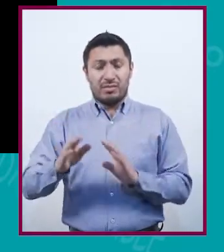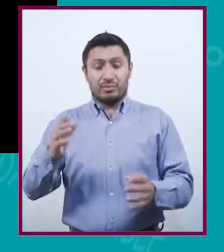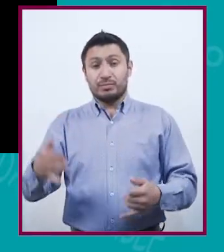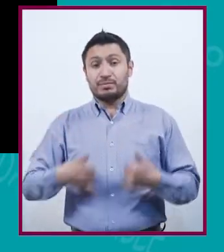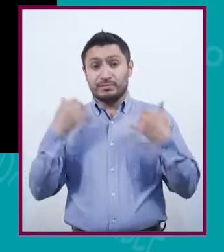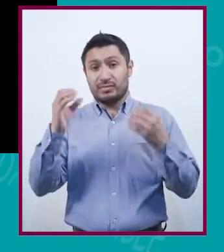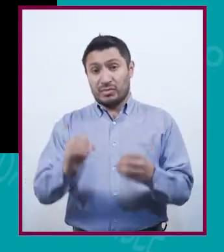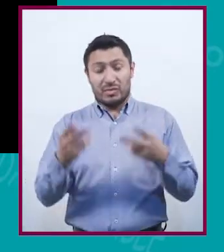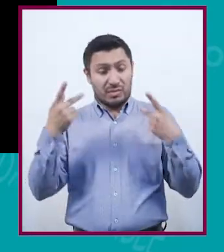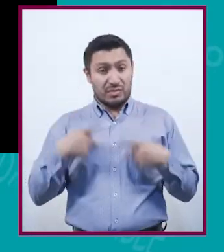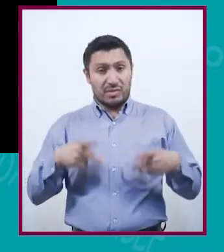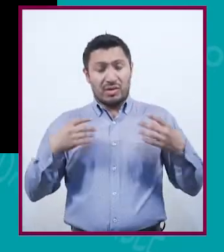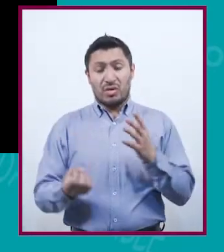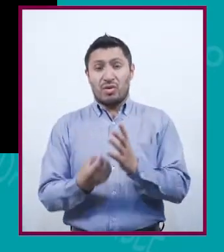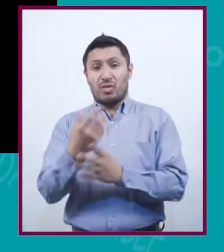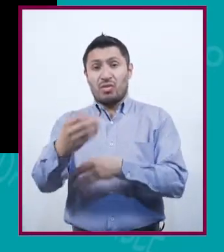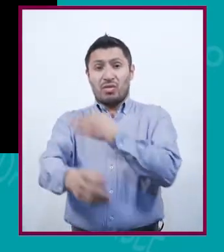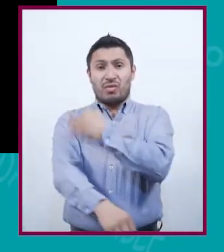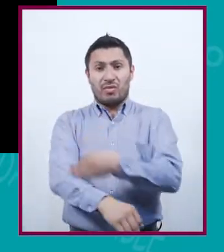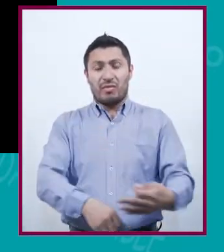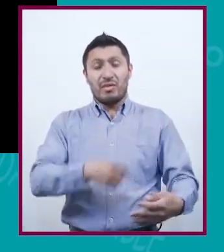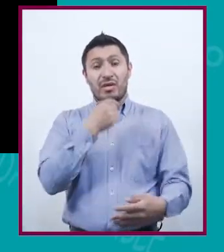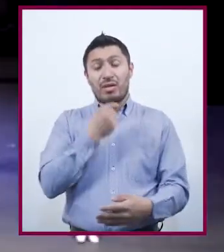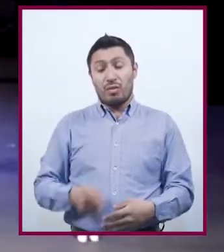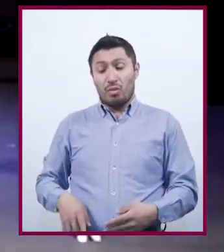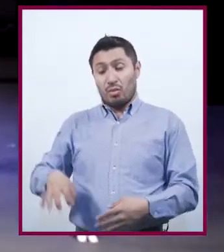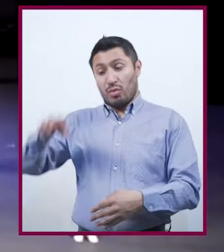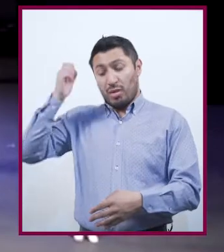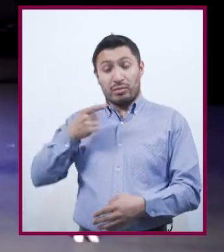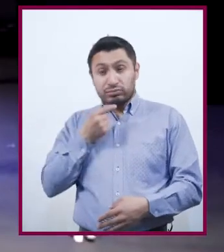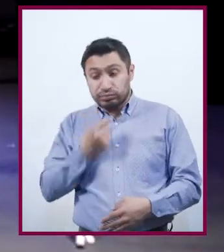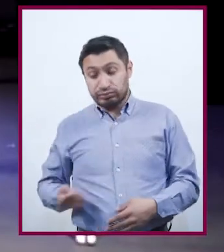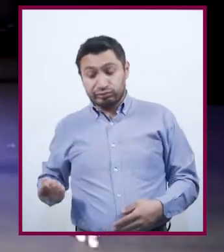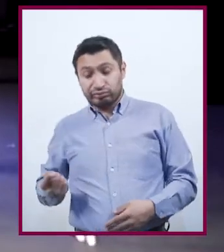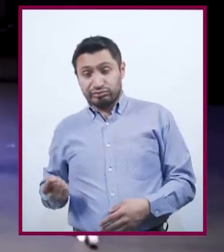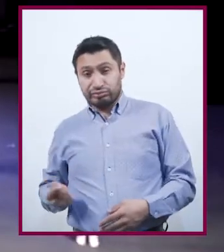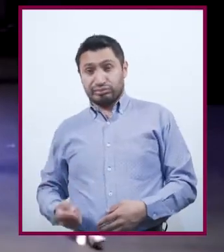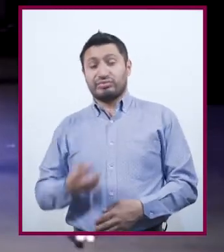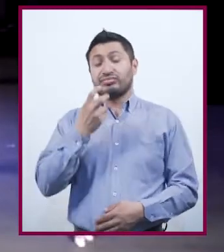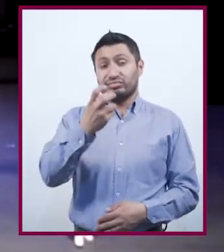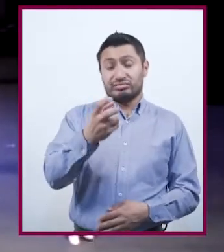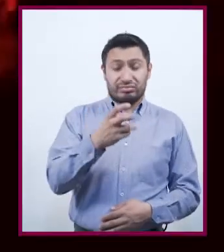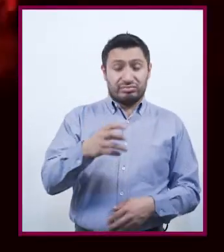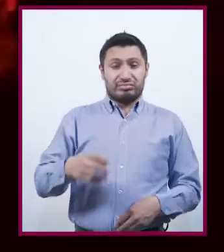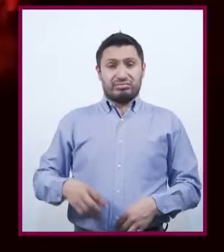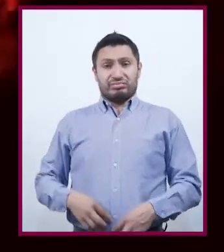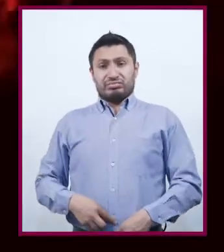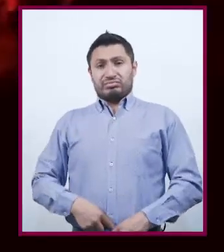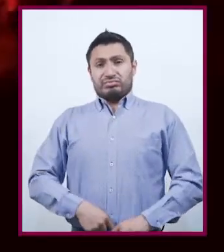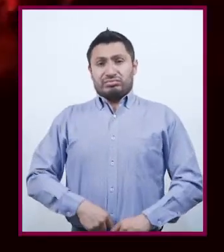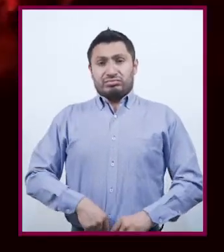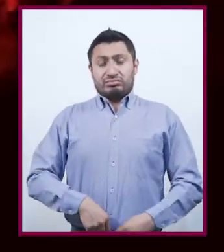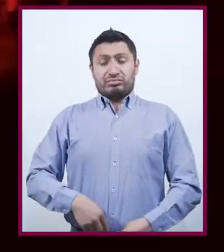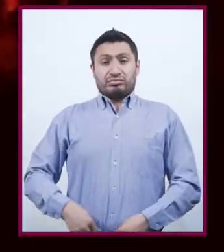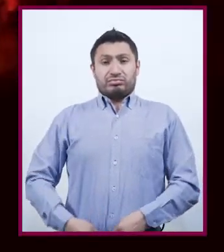circunstancias sociales e históricas. La esperanza de vida era más baja de la que gozamos hoy en día. Las guerras requerían de